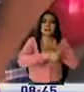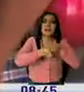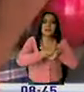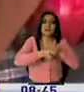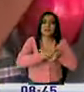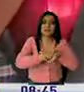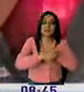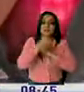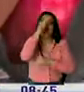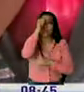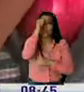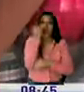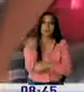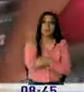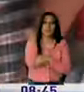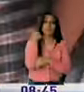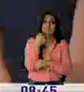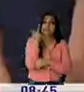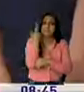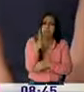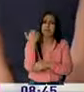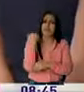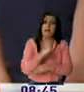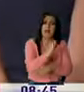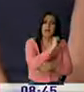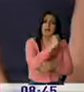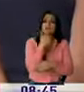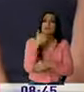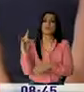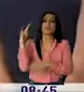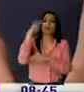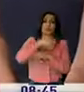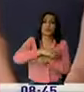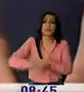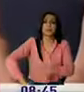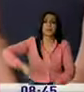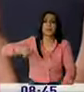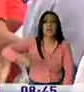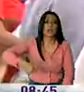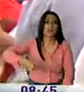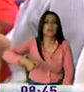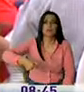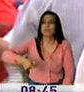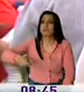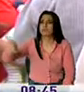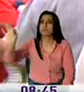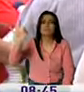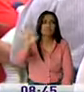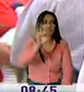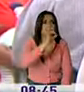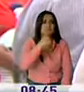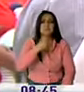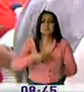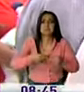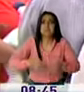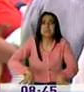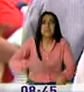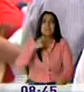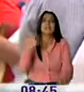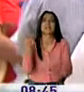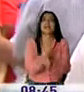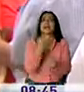pasó, que nosotros teníamos que viajar, yo voy al aeropuerto con mi maleta y todo, y nada. O sea, perdí mi trabajo, me quedé en la